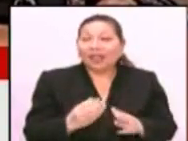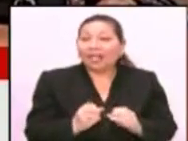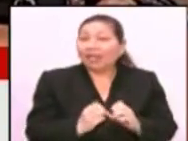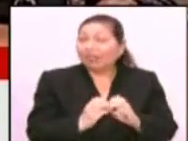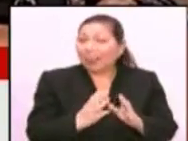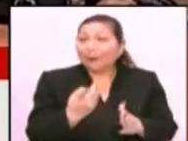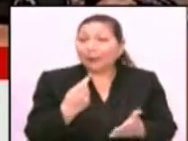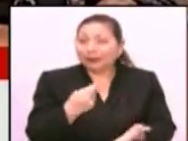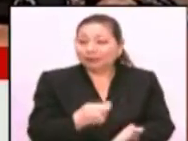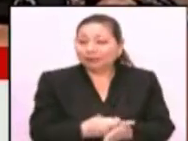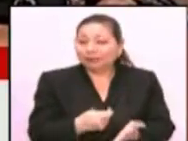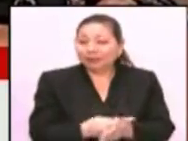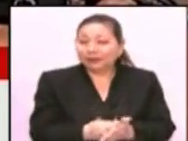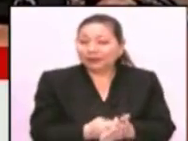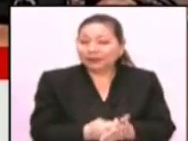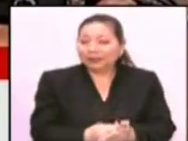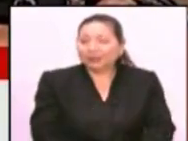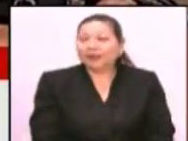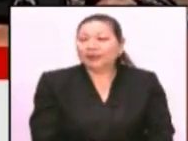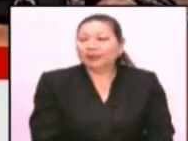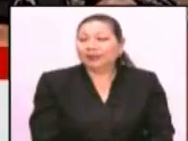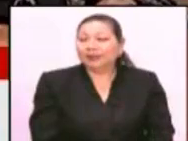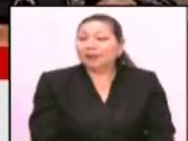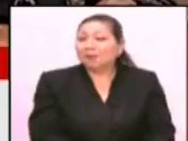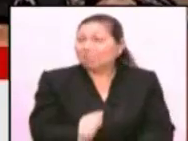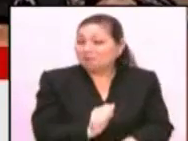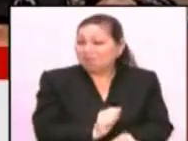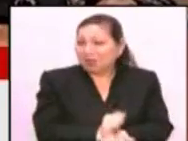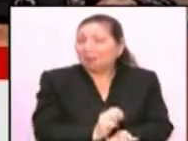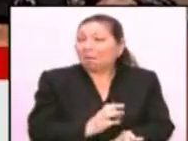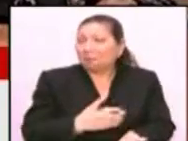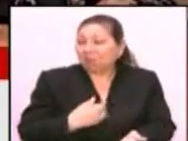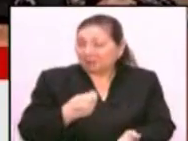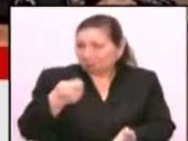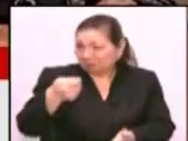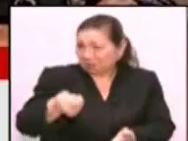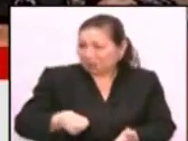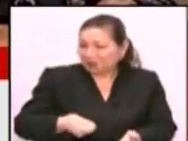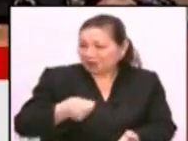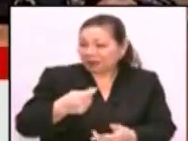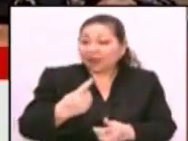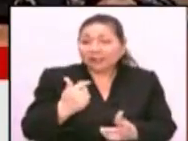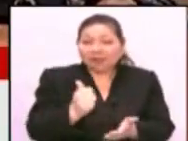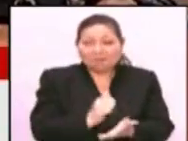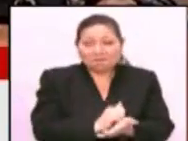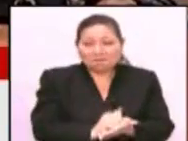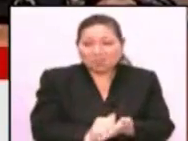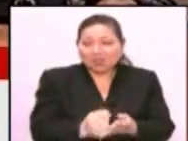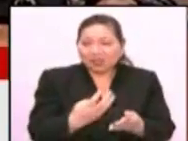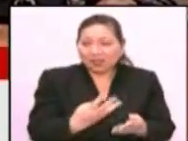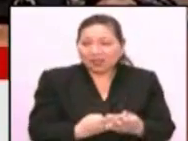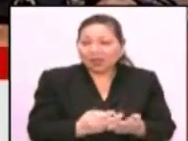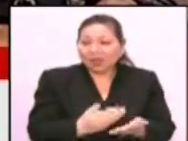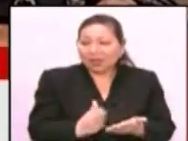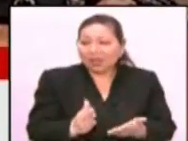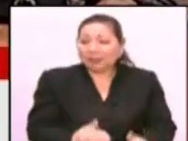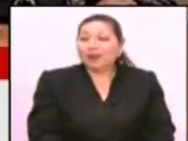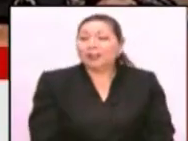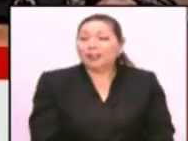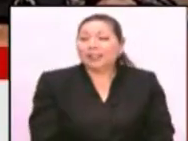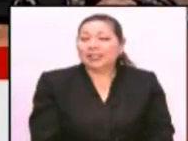Costa Rica para cancelarla bajo apercibimiento de detención. Y puede pasar los próximos 6 meses en una carceleta lejos de un